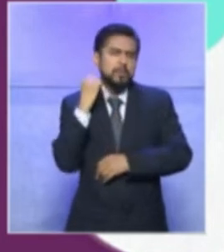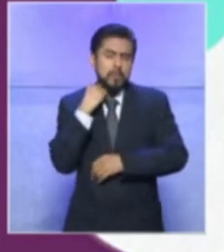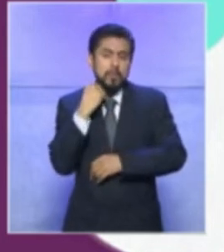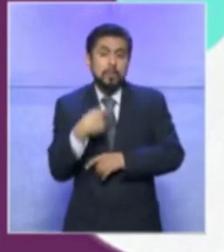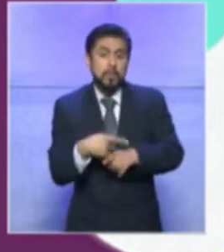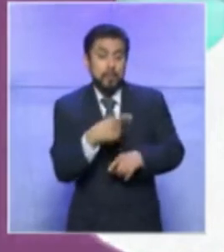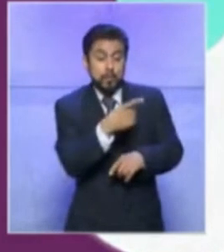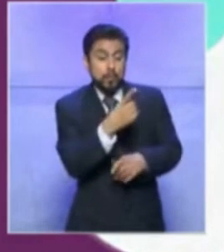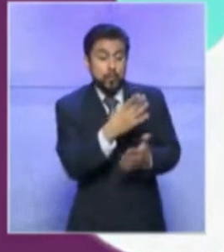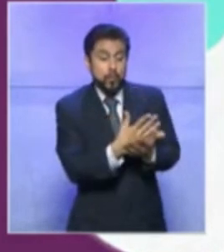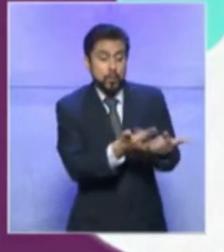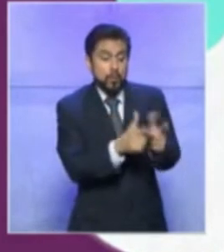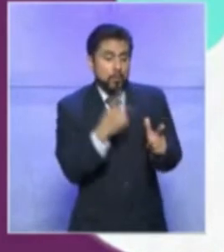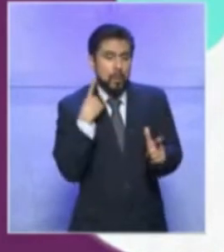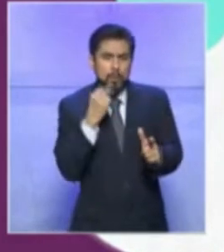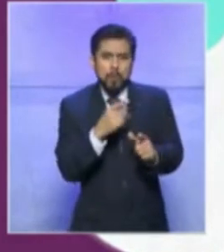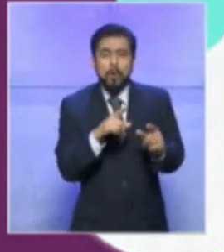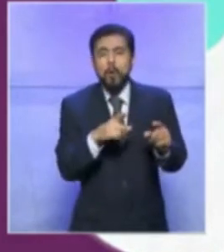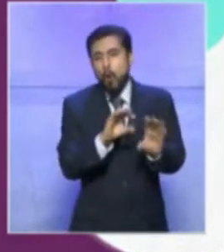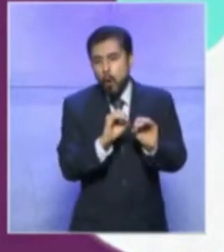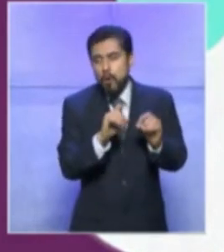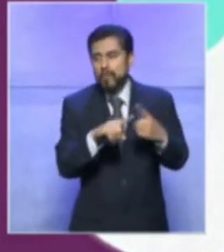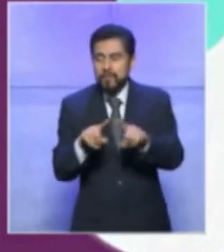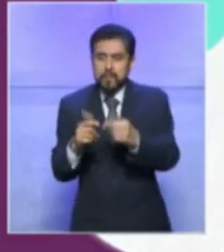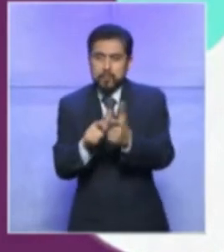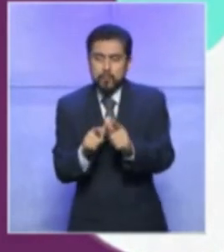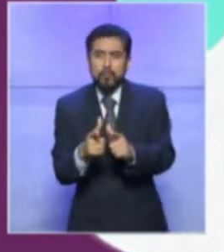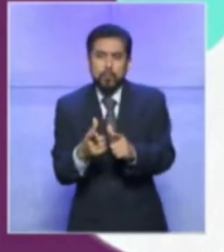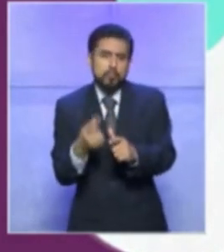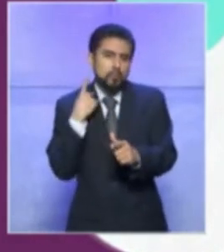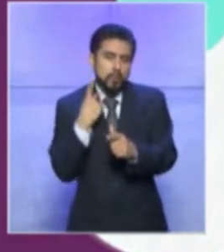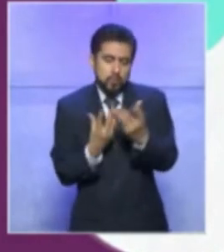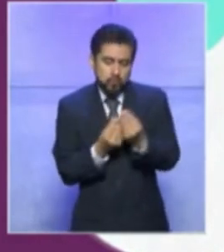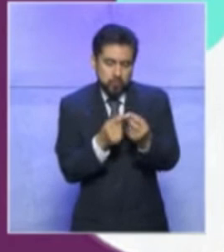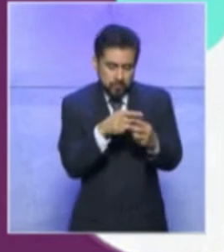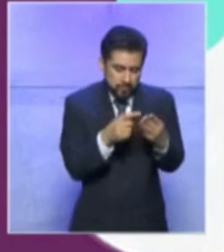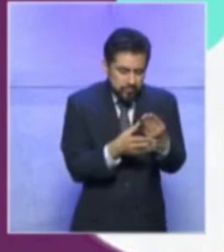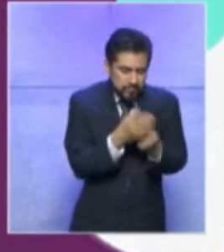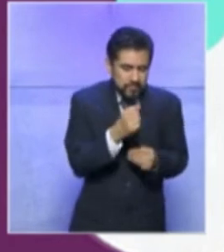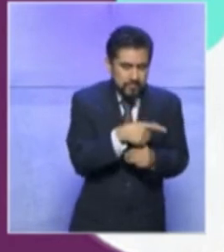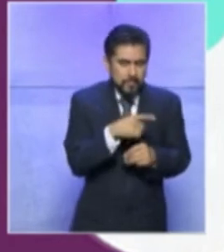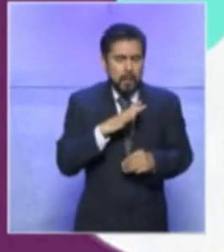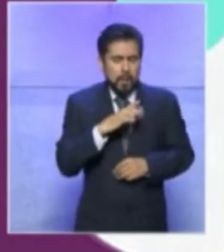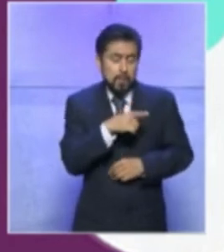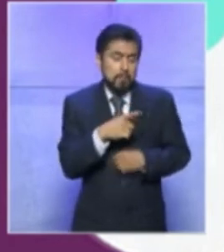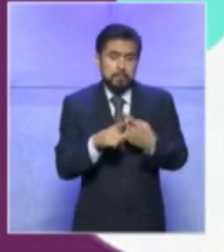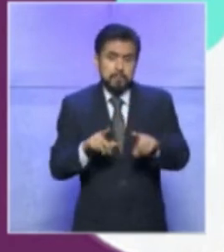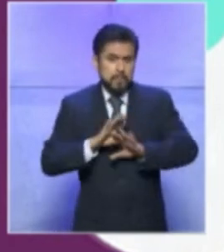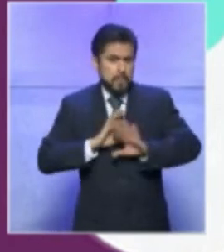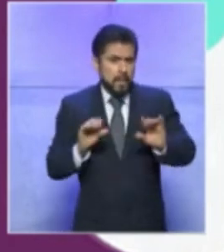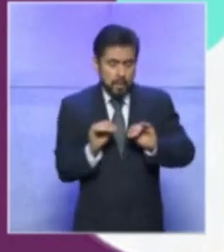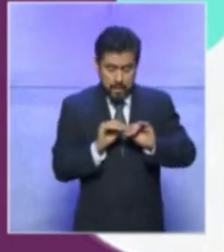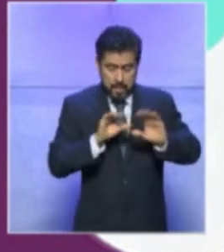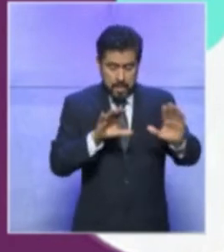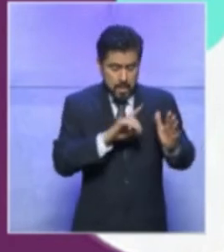coaliciones. Lo anterior evidencia que la manera de comprender el contenido y los alcances de la regulación ha sido claro y